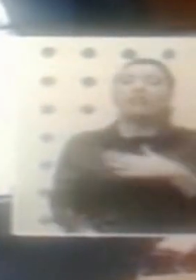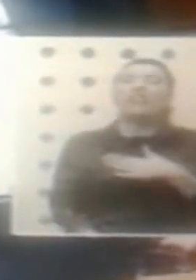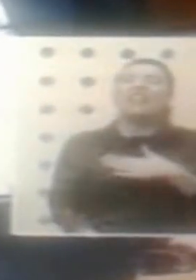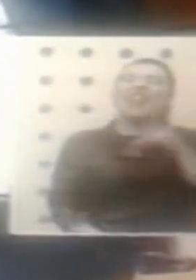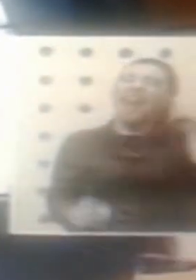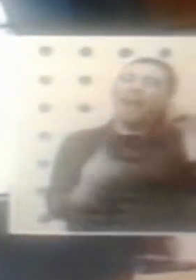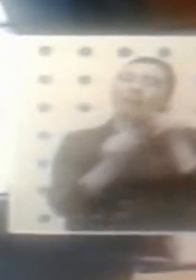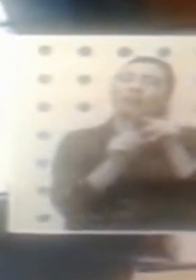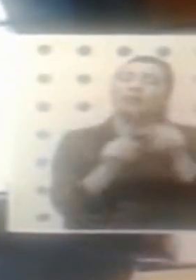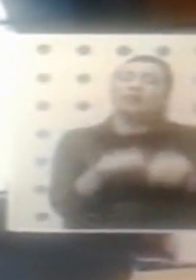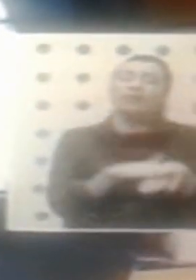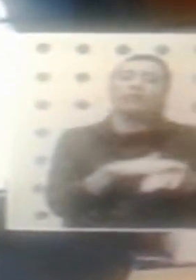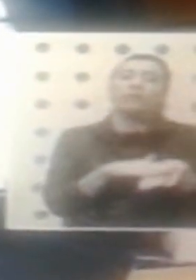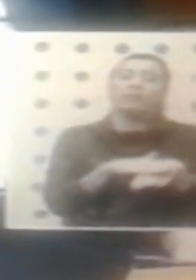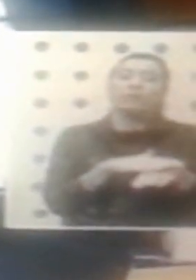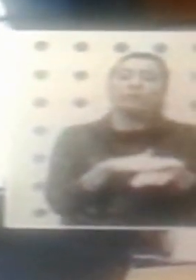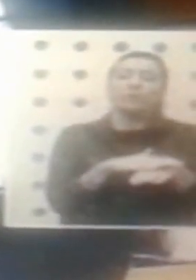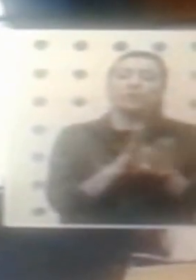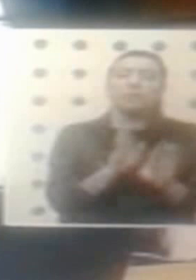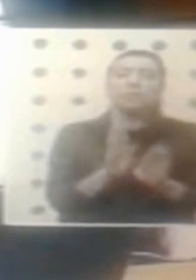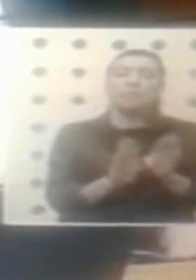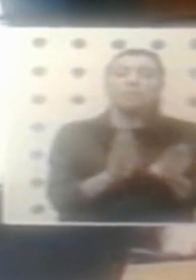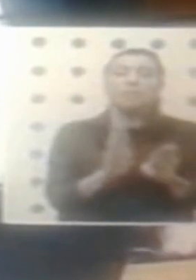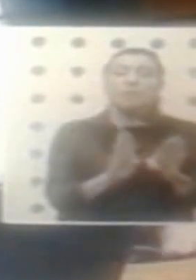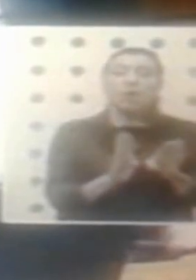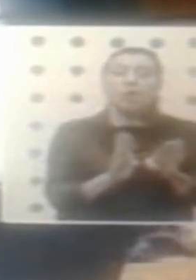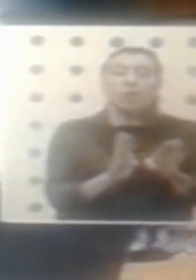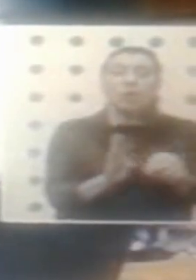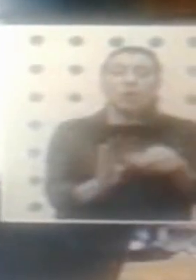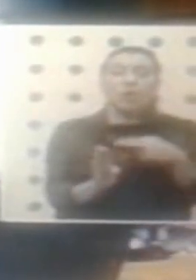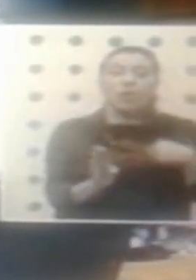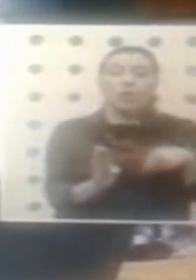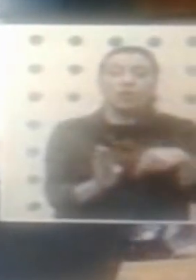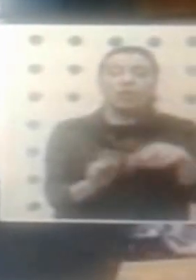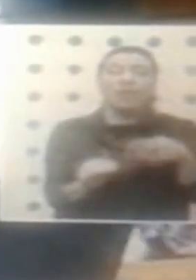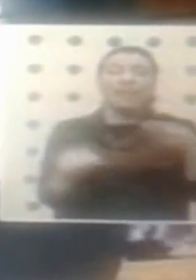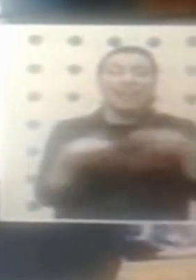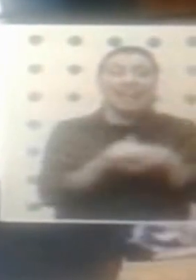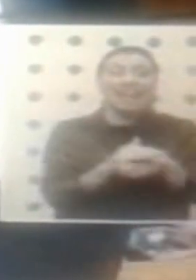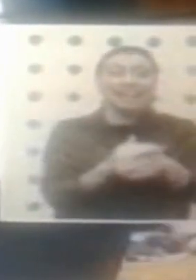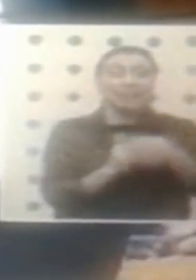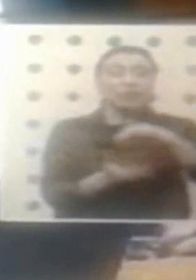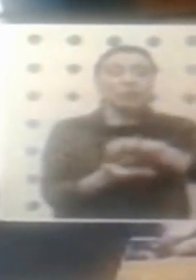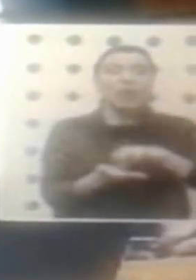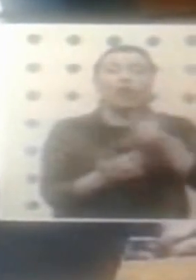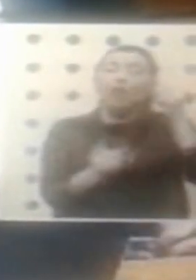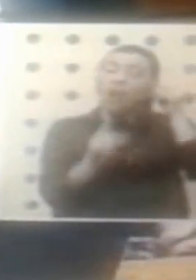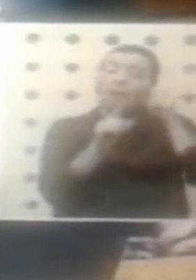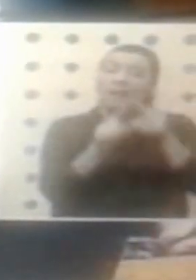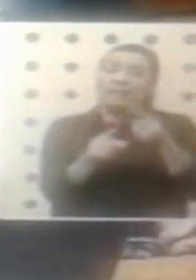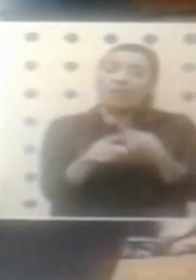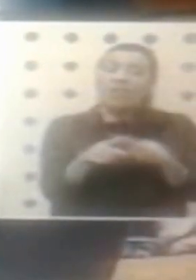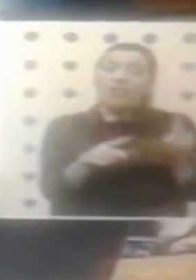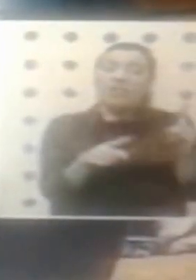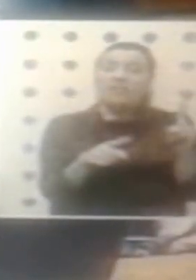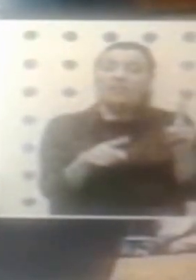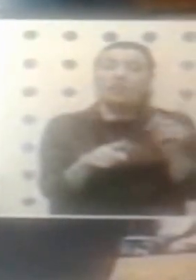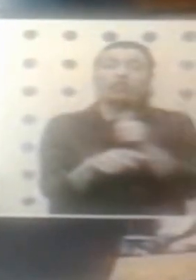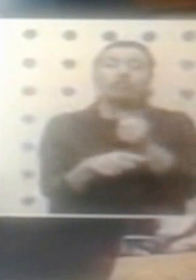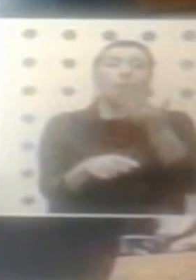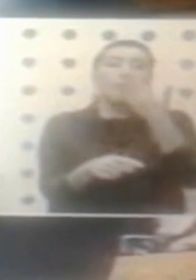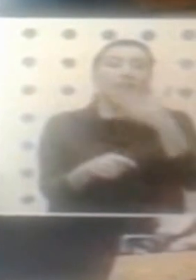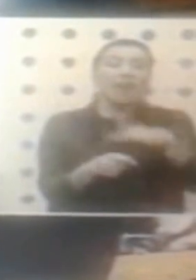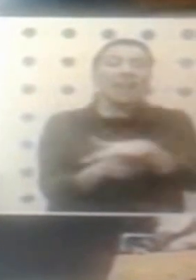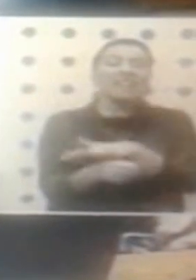apunta fundamentalmente también a protegernos de quienes ingresan a nuestro país con afanes distintos a mejorar solamente